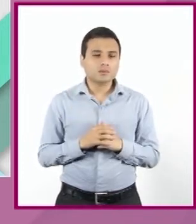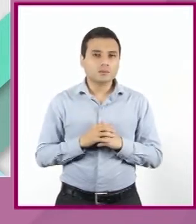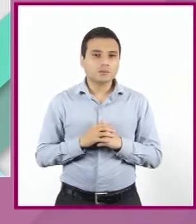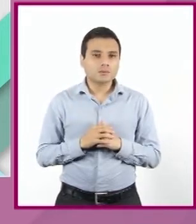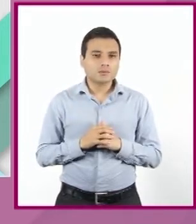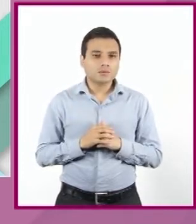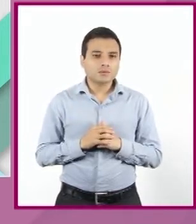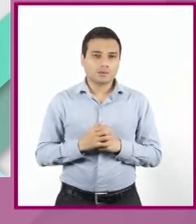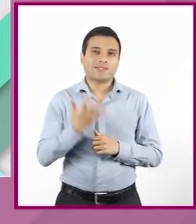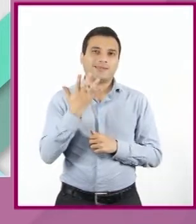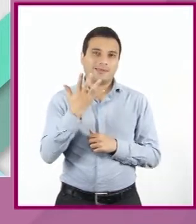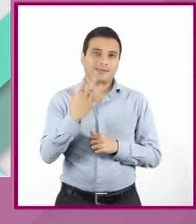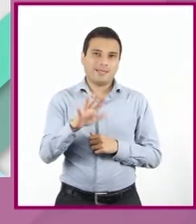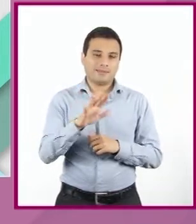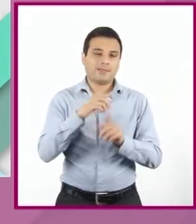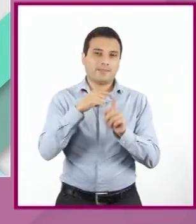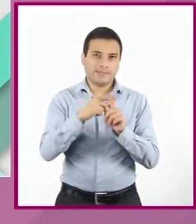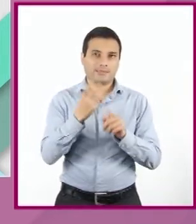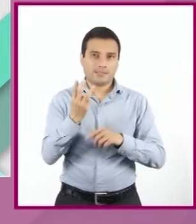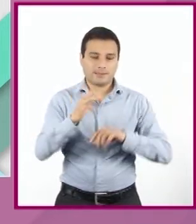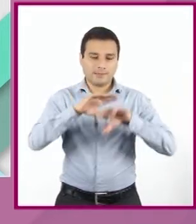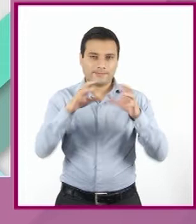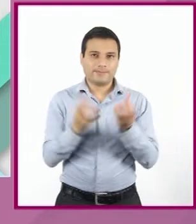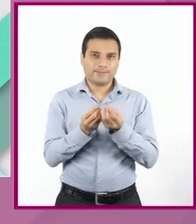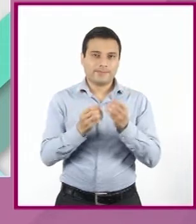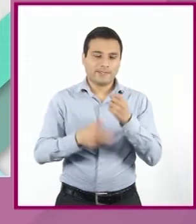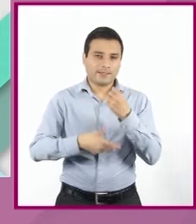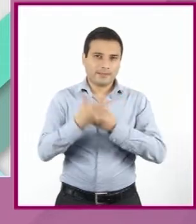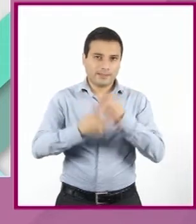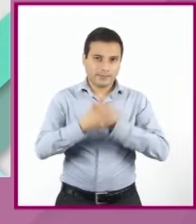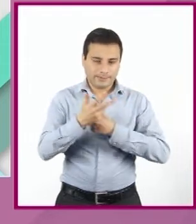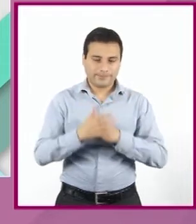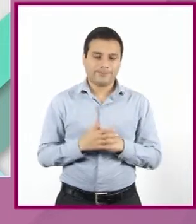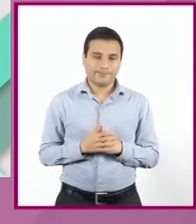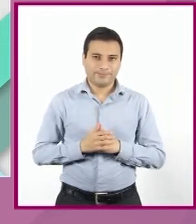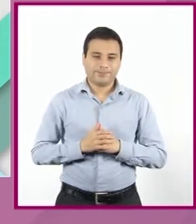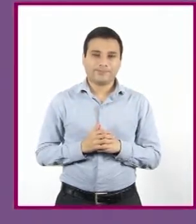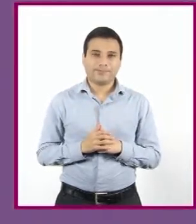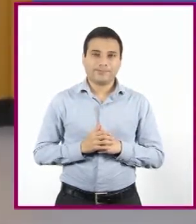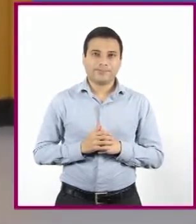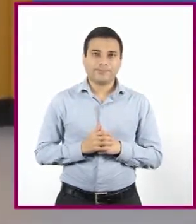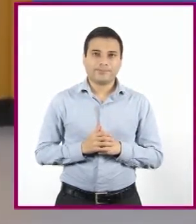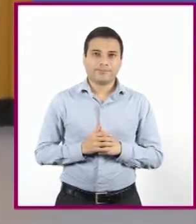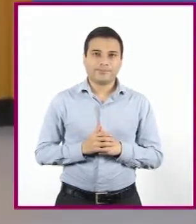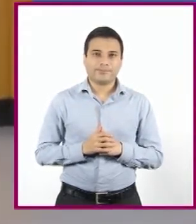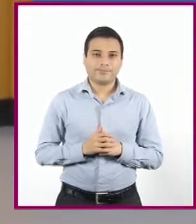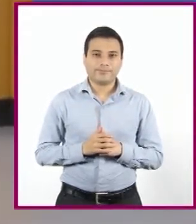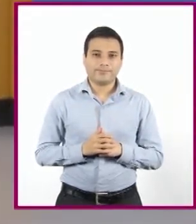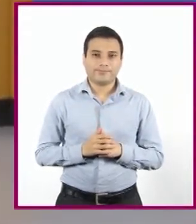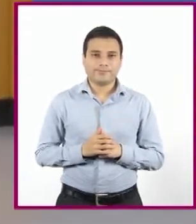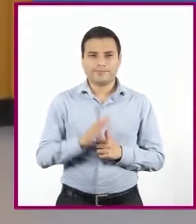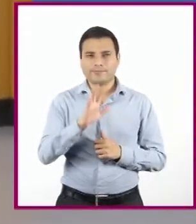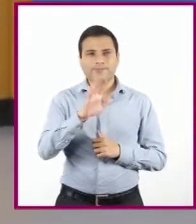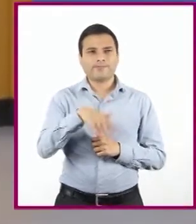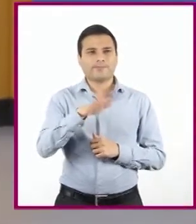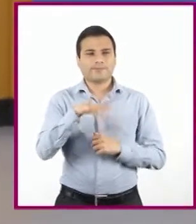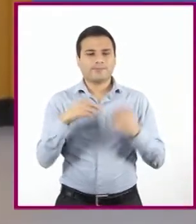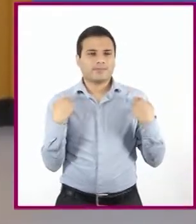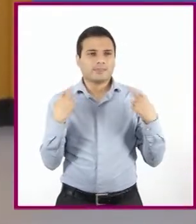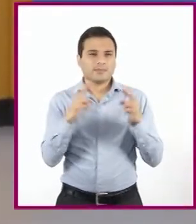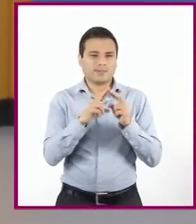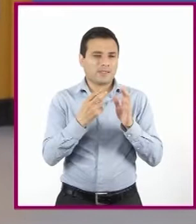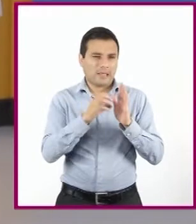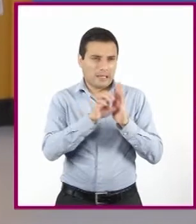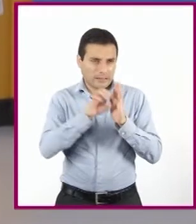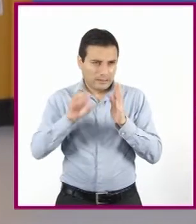formado por 10 cuadrados más 3 cuadrados, igual a 13 cuadrados. Maestra Carmen, y si